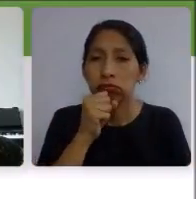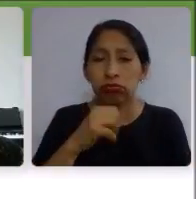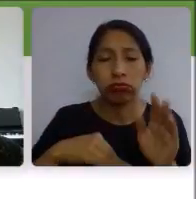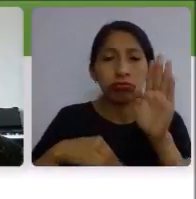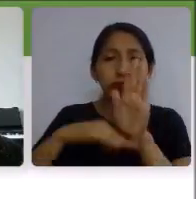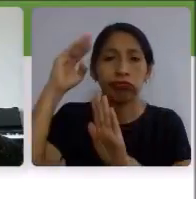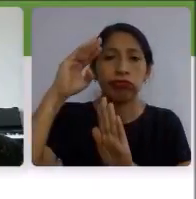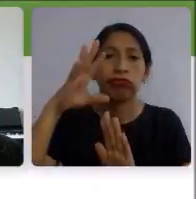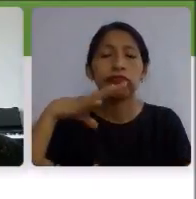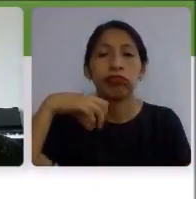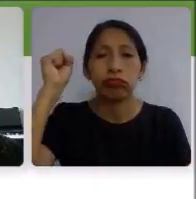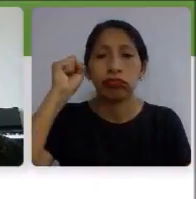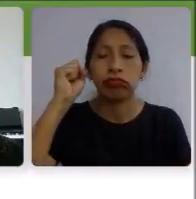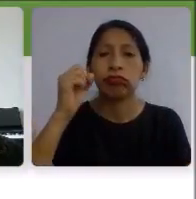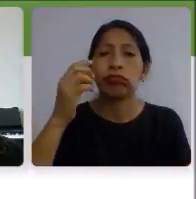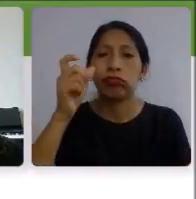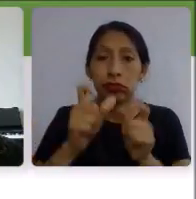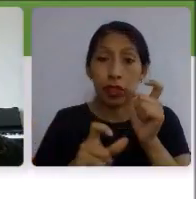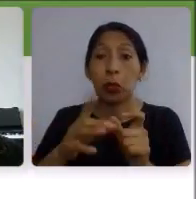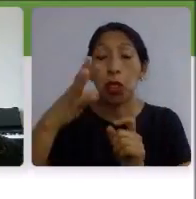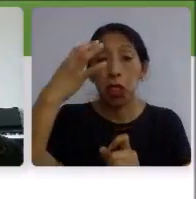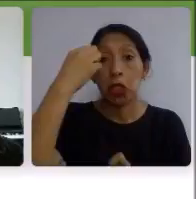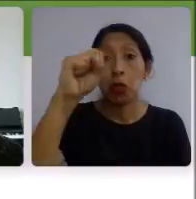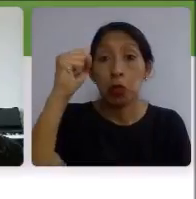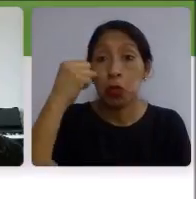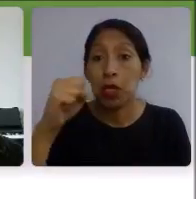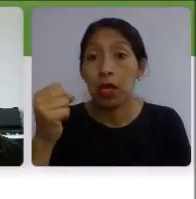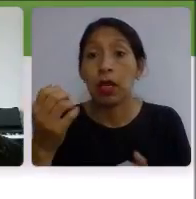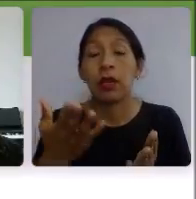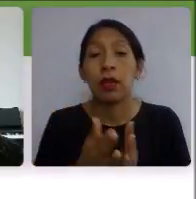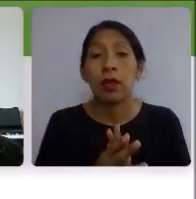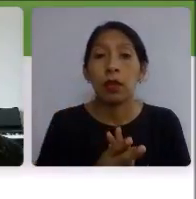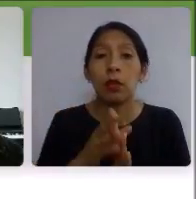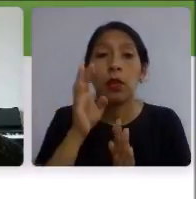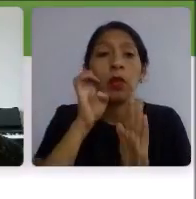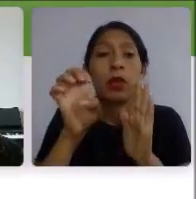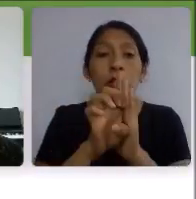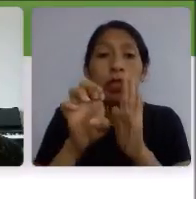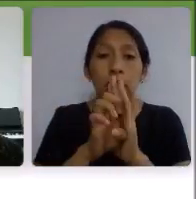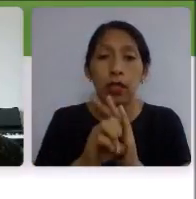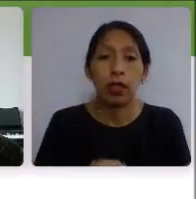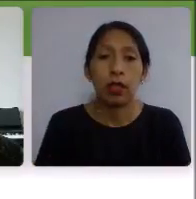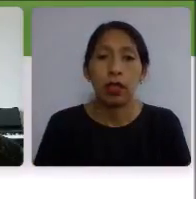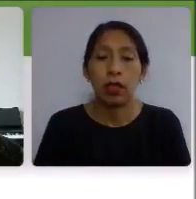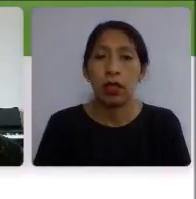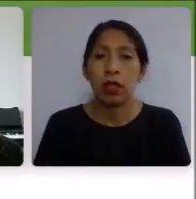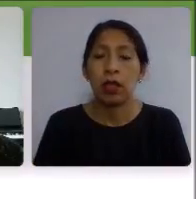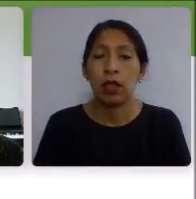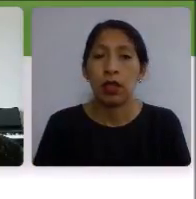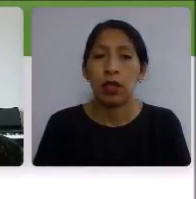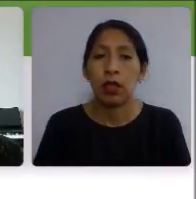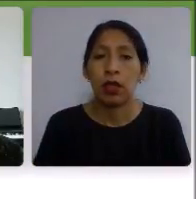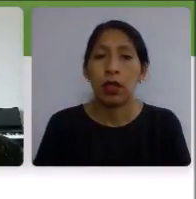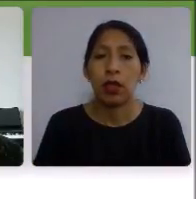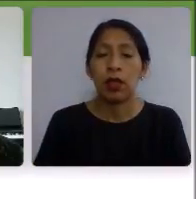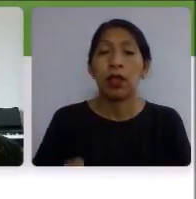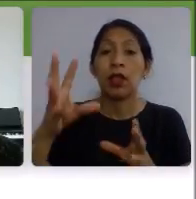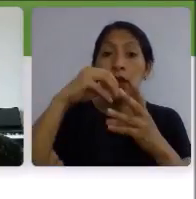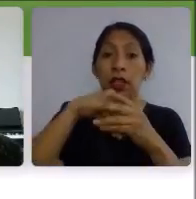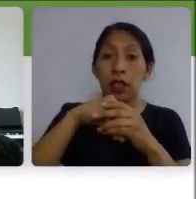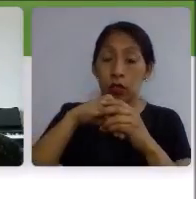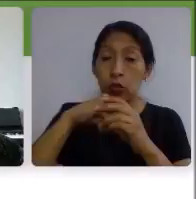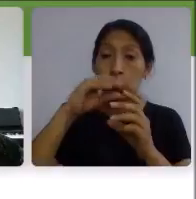quienes eran los que más viajaron al extranjero, como habíamos visto. Por ejemplo, aquellos que viajaron dentro de la